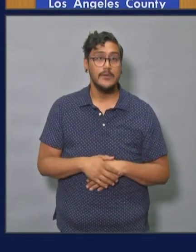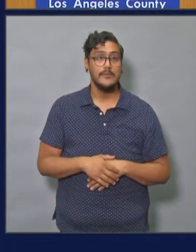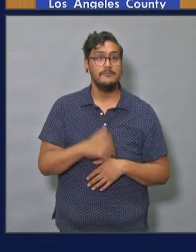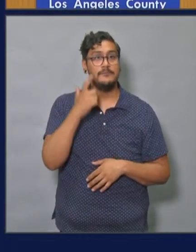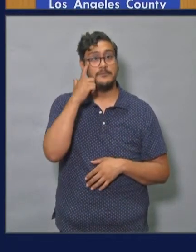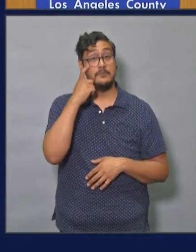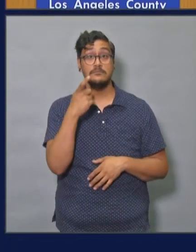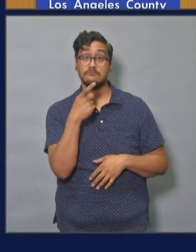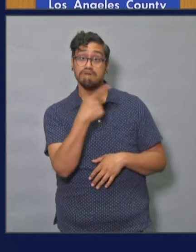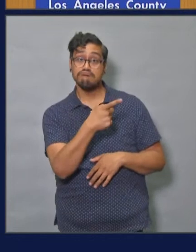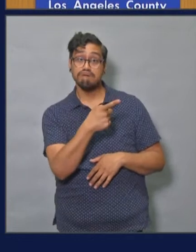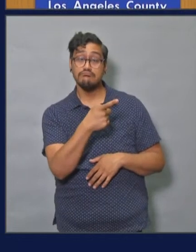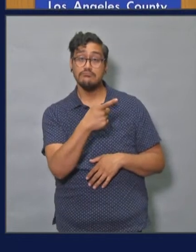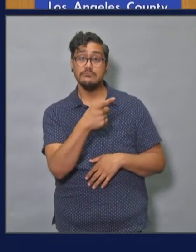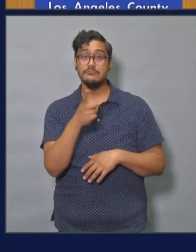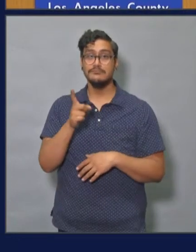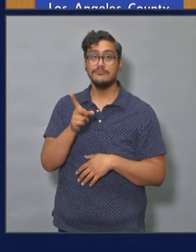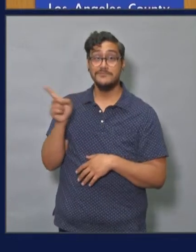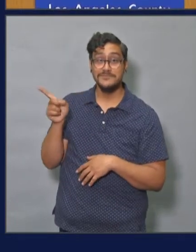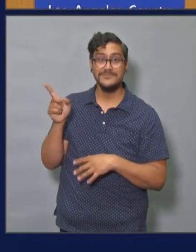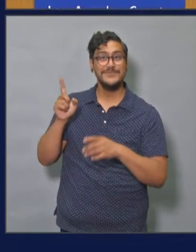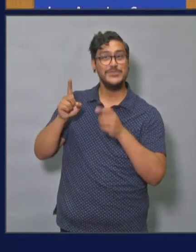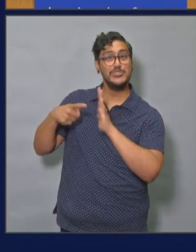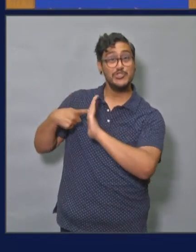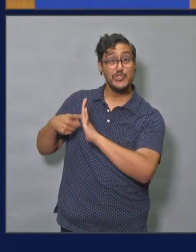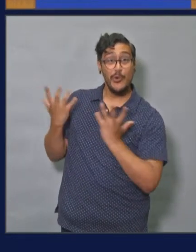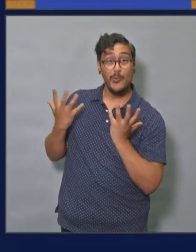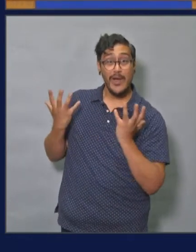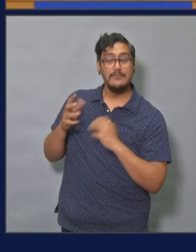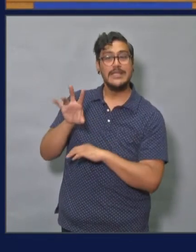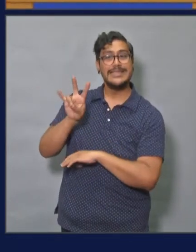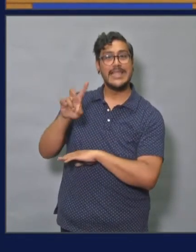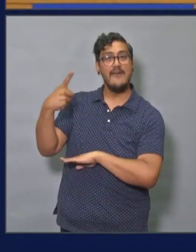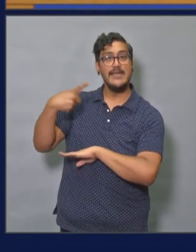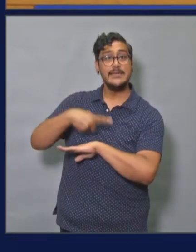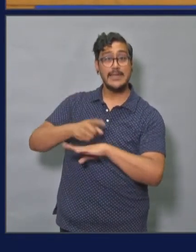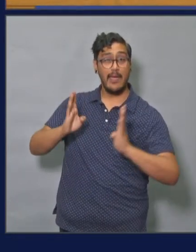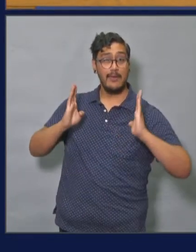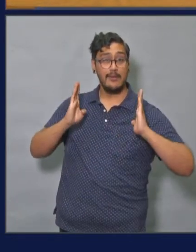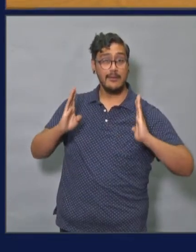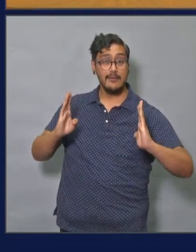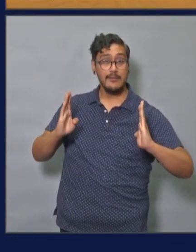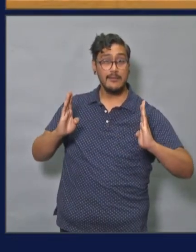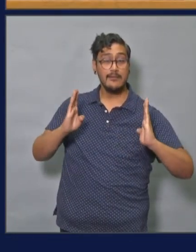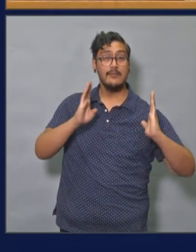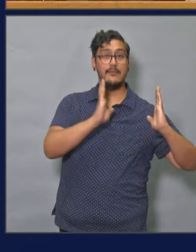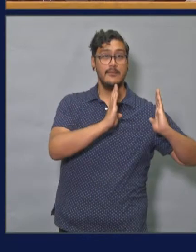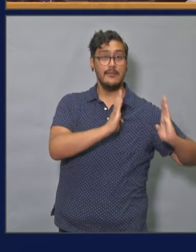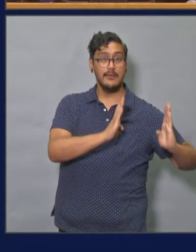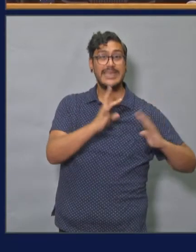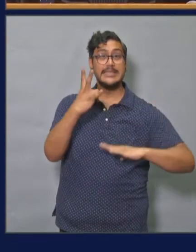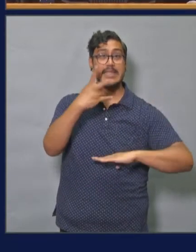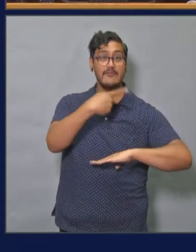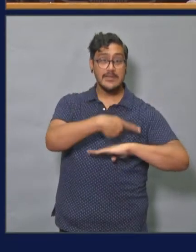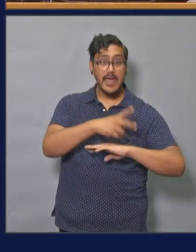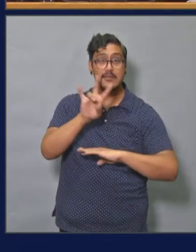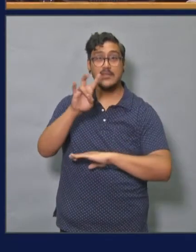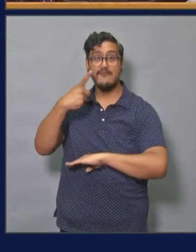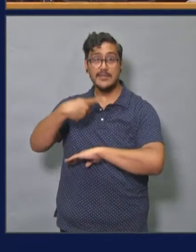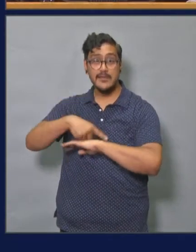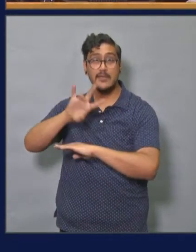Este gráfico muestra el promedio de 7 días de fallecimientos diarios de COVID-19. La línea de